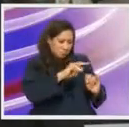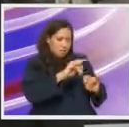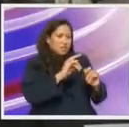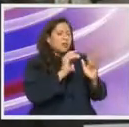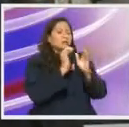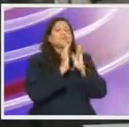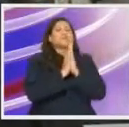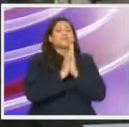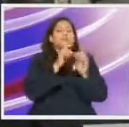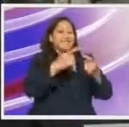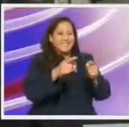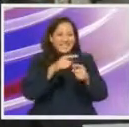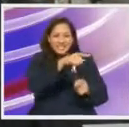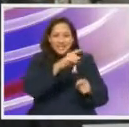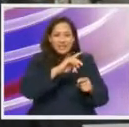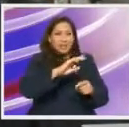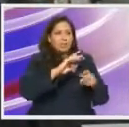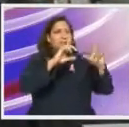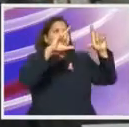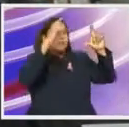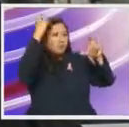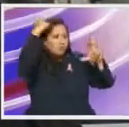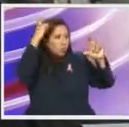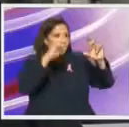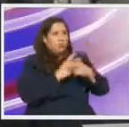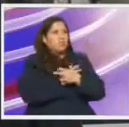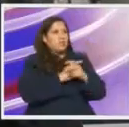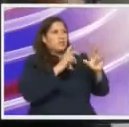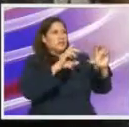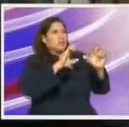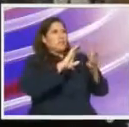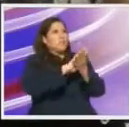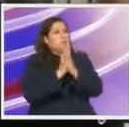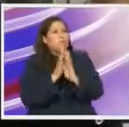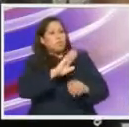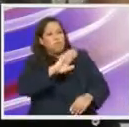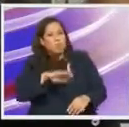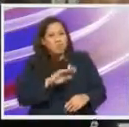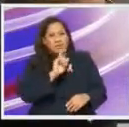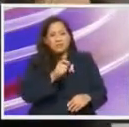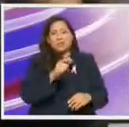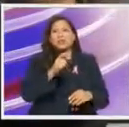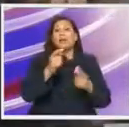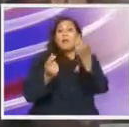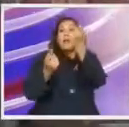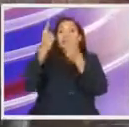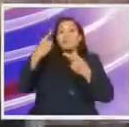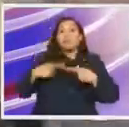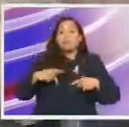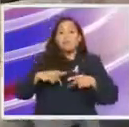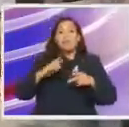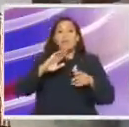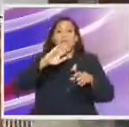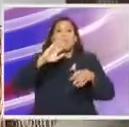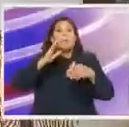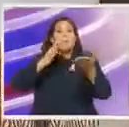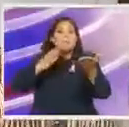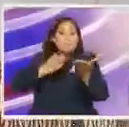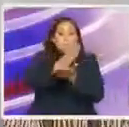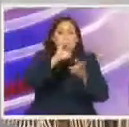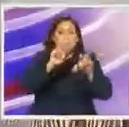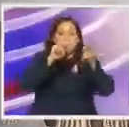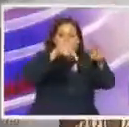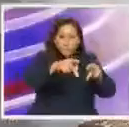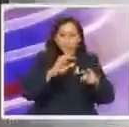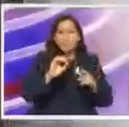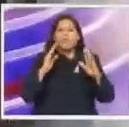figuras icónicas que representan la muerte. Y tienes mucha razón. En cuántas culturas en el mundo la gente va al panteón directamente o